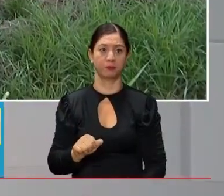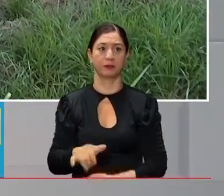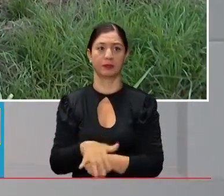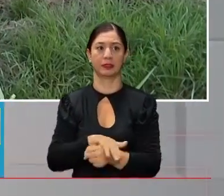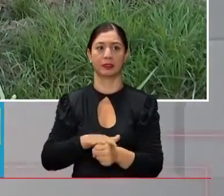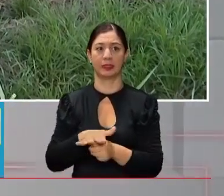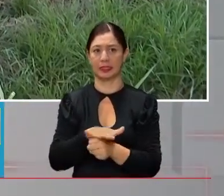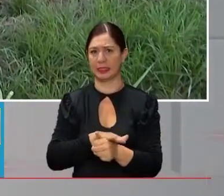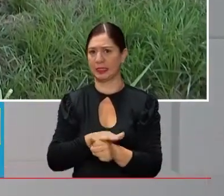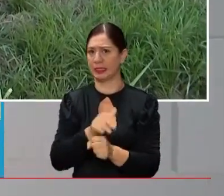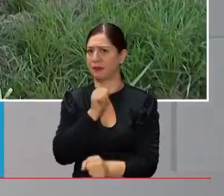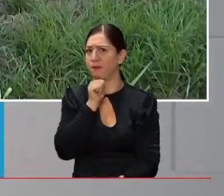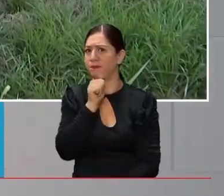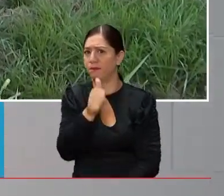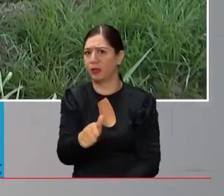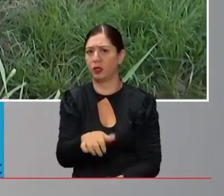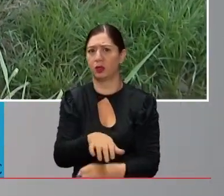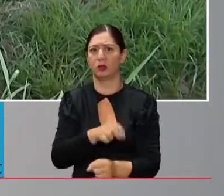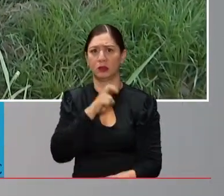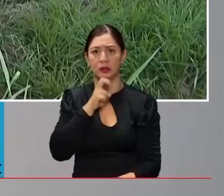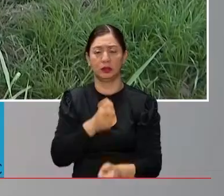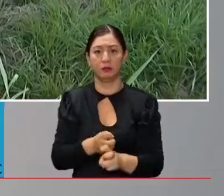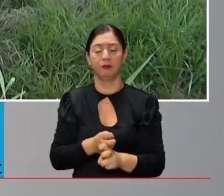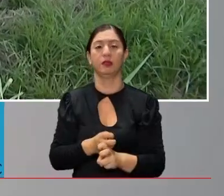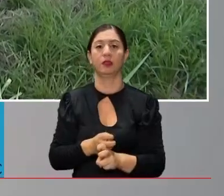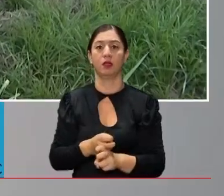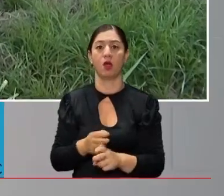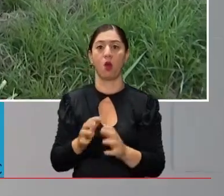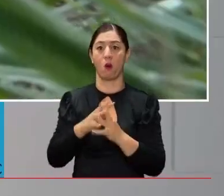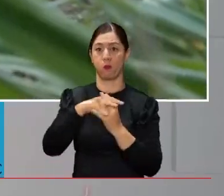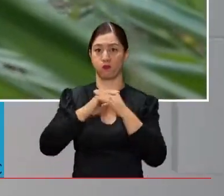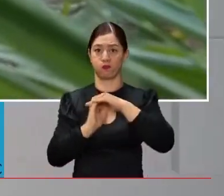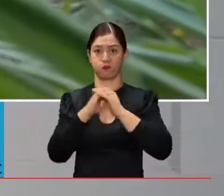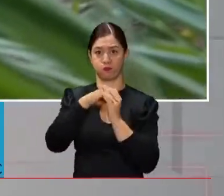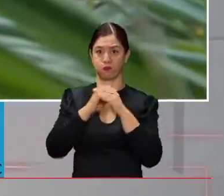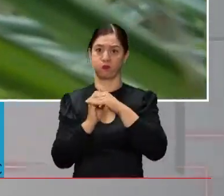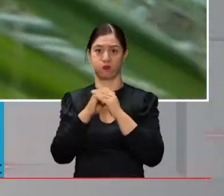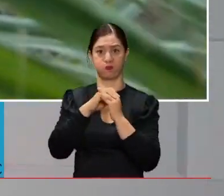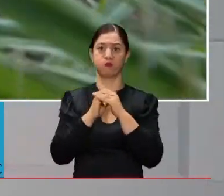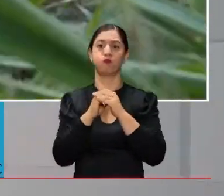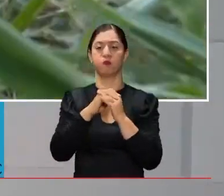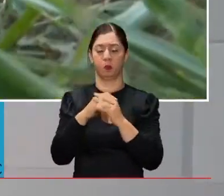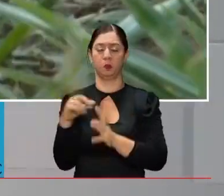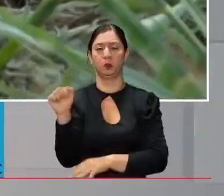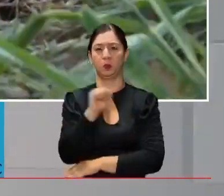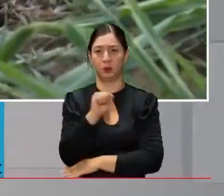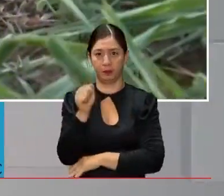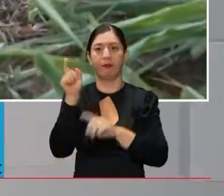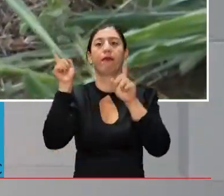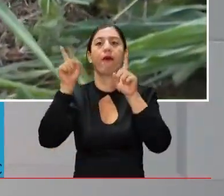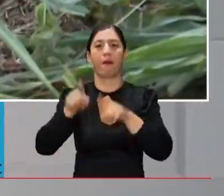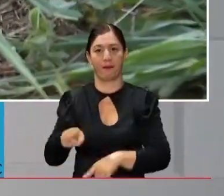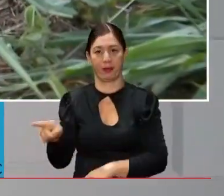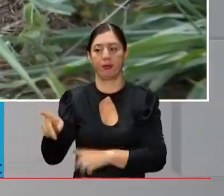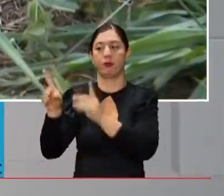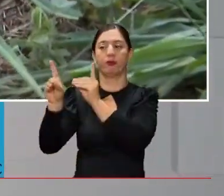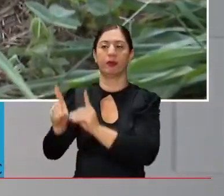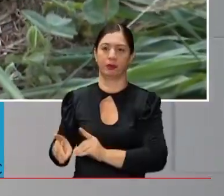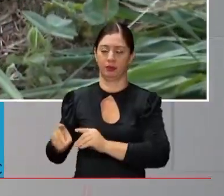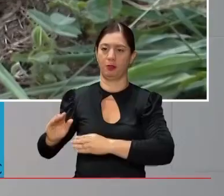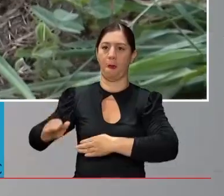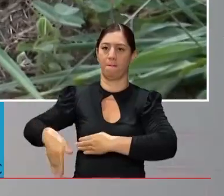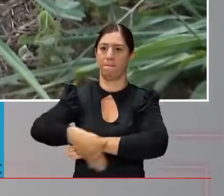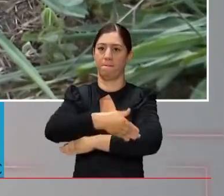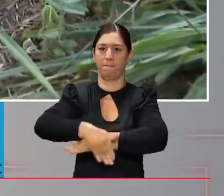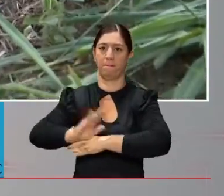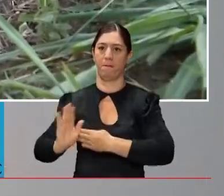situación se complicó cuando los conductores de las tractomulas decidieron también bloquear la vía, que por fortuna ya fue habilitada,